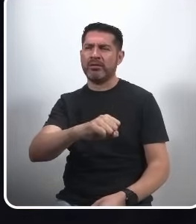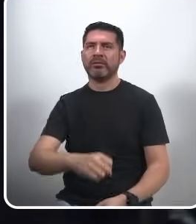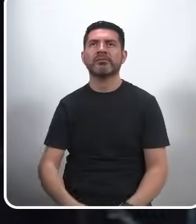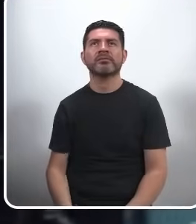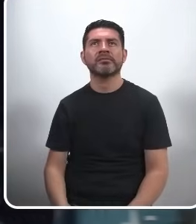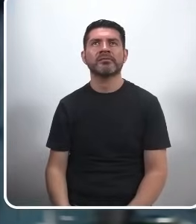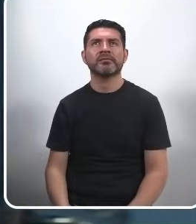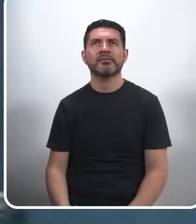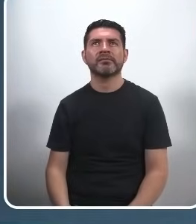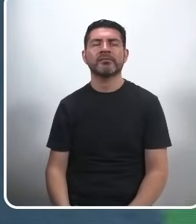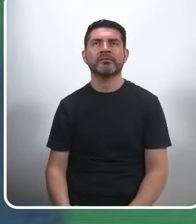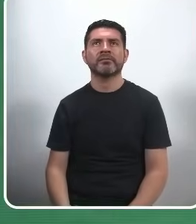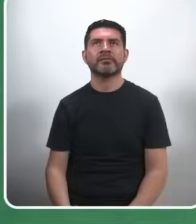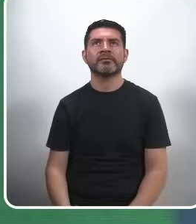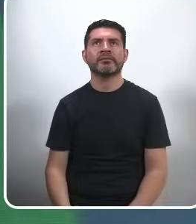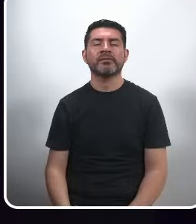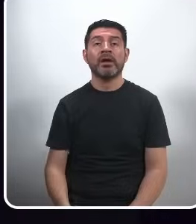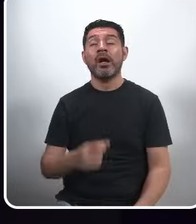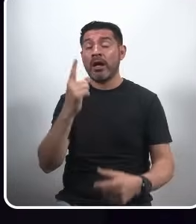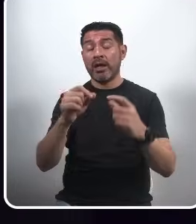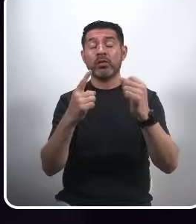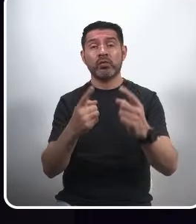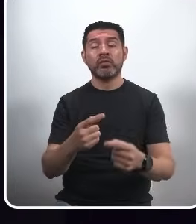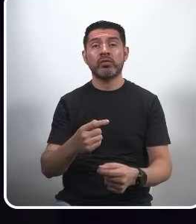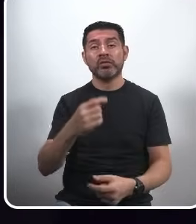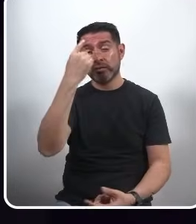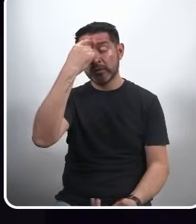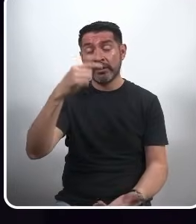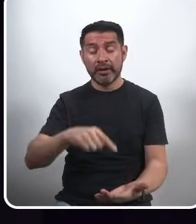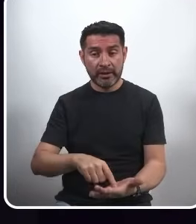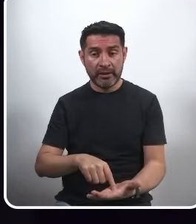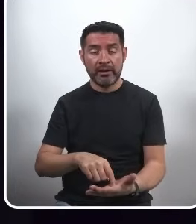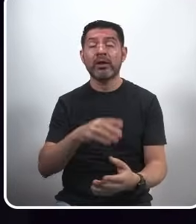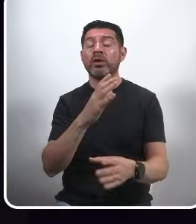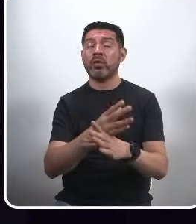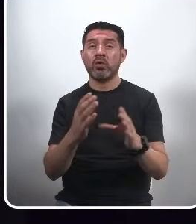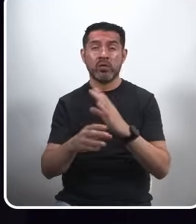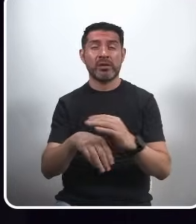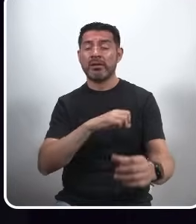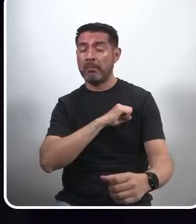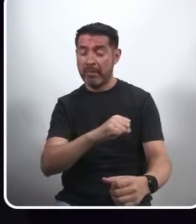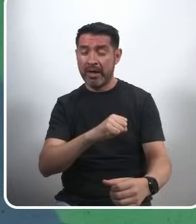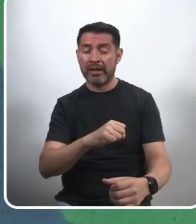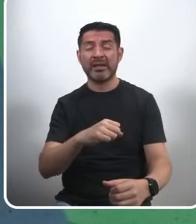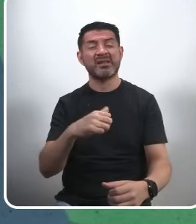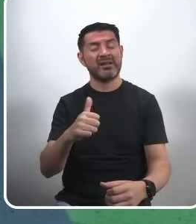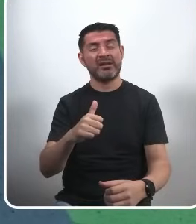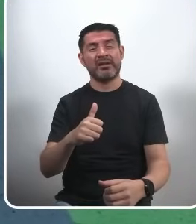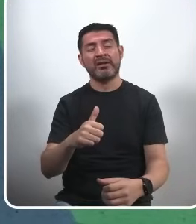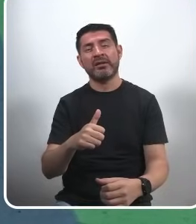Dios. Por cierto, algunos creen cosas erróneas de ustedes mismos. ¿Tú crees que eres feo?